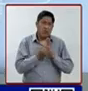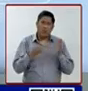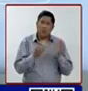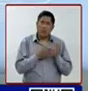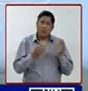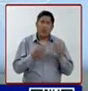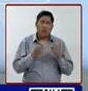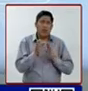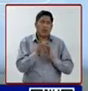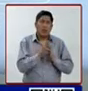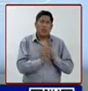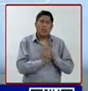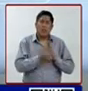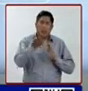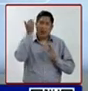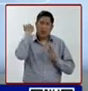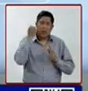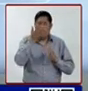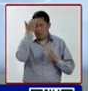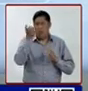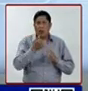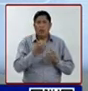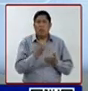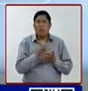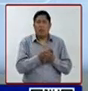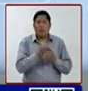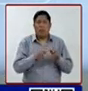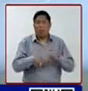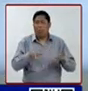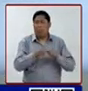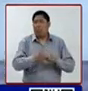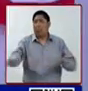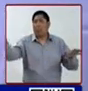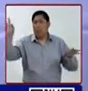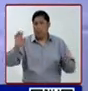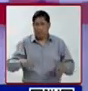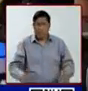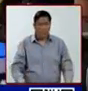contrarias a la Constitución y también por malversación de fondos.